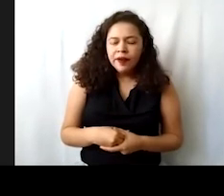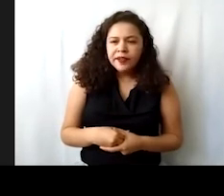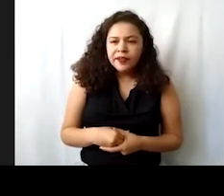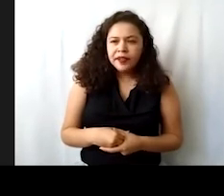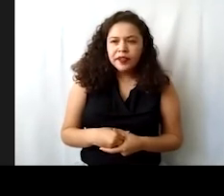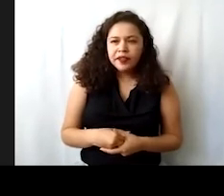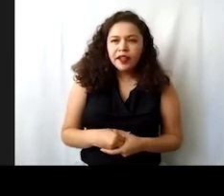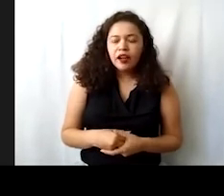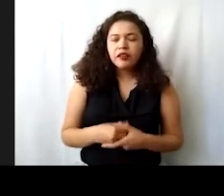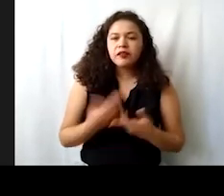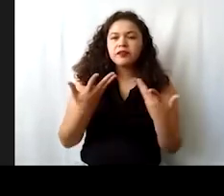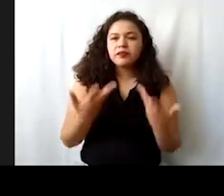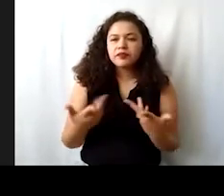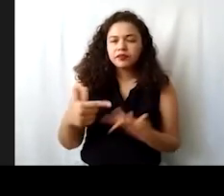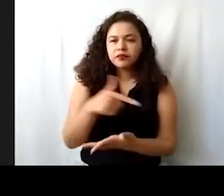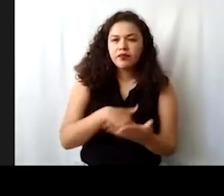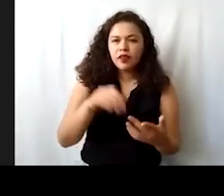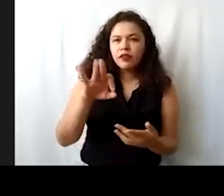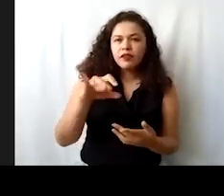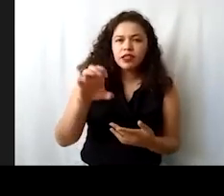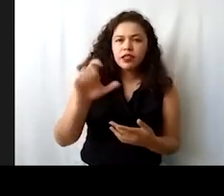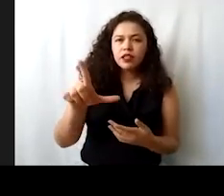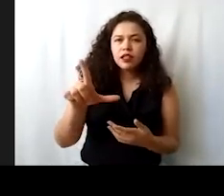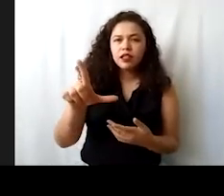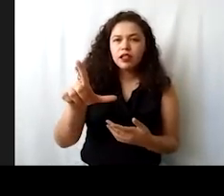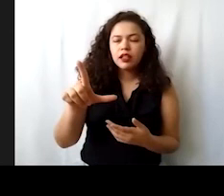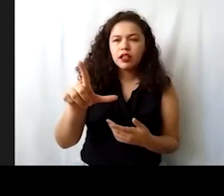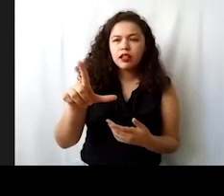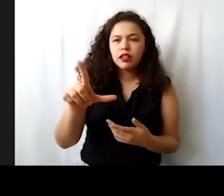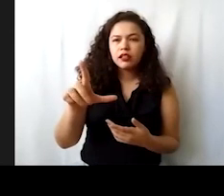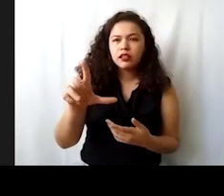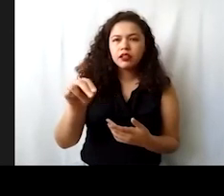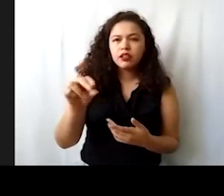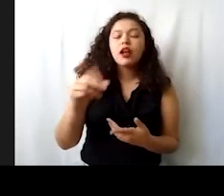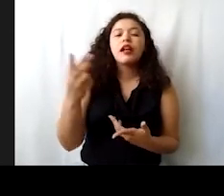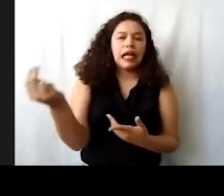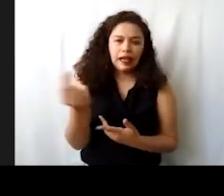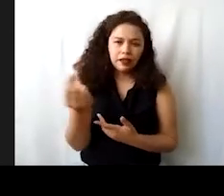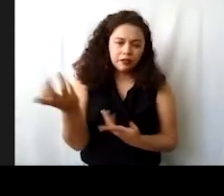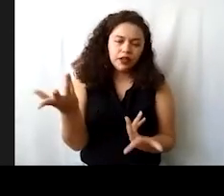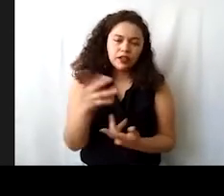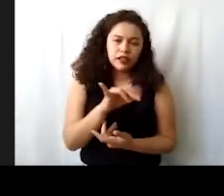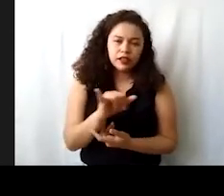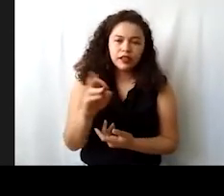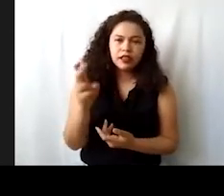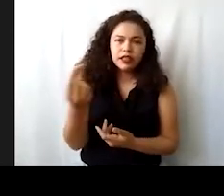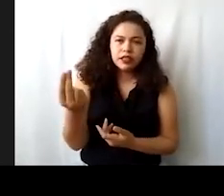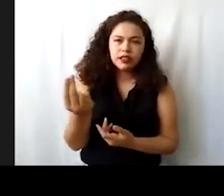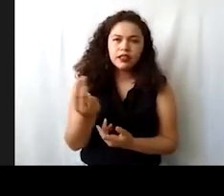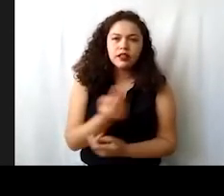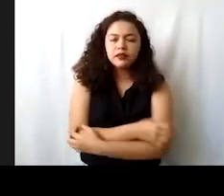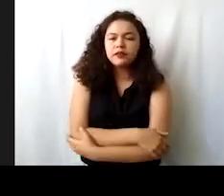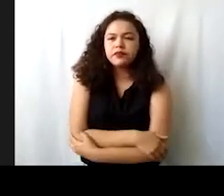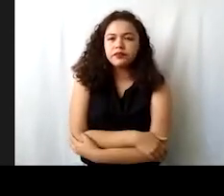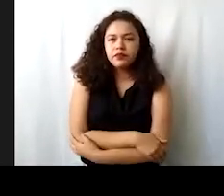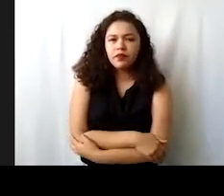más que del domicilio fiscal, que va a ser necesario no es como el centro